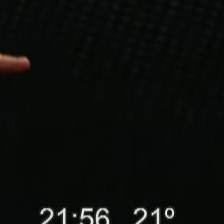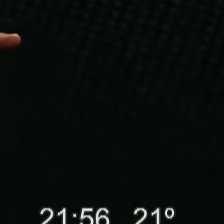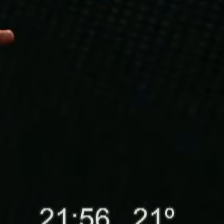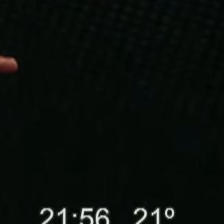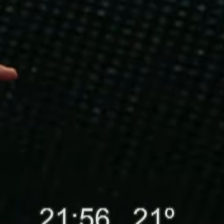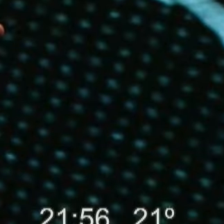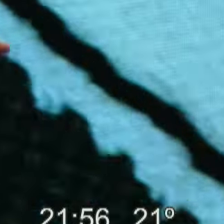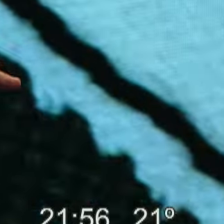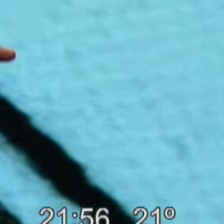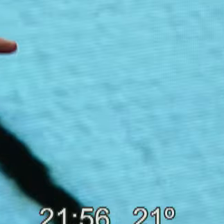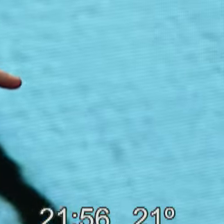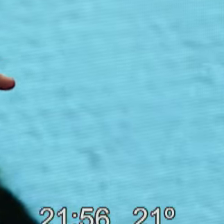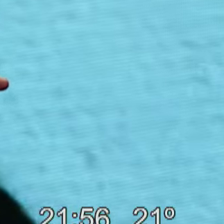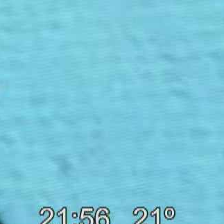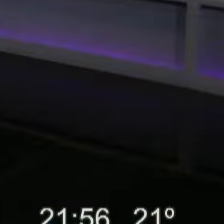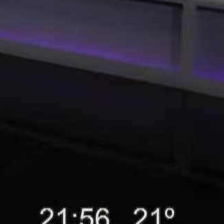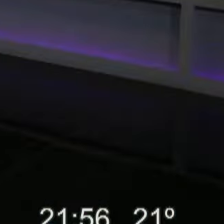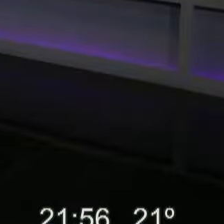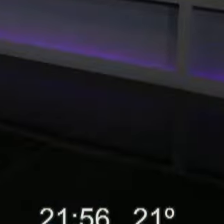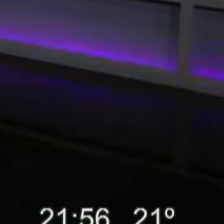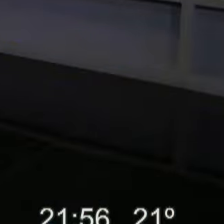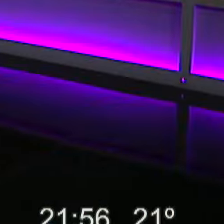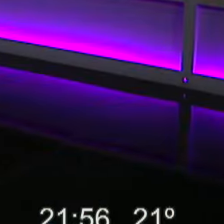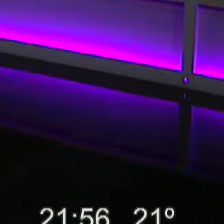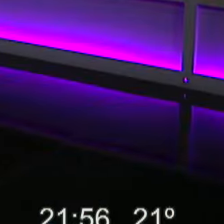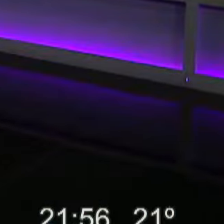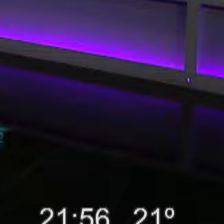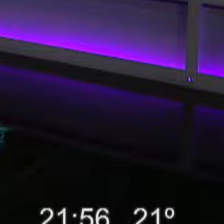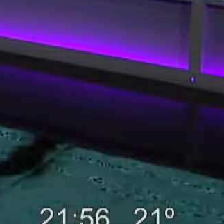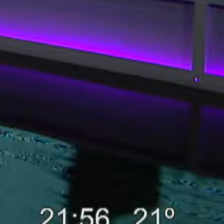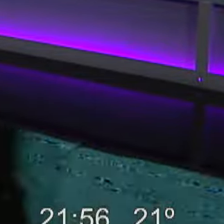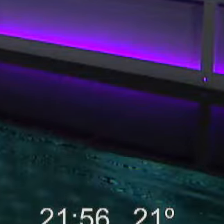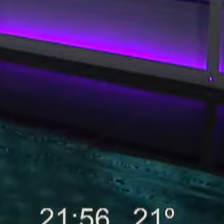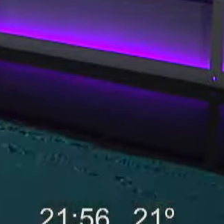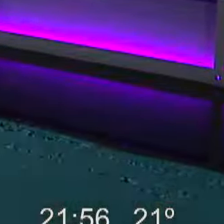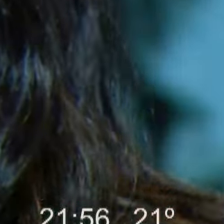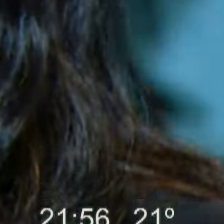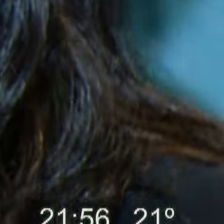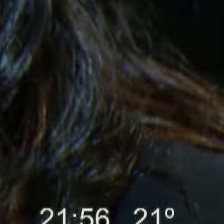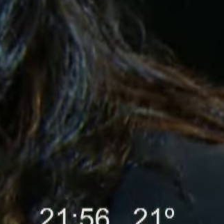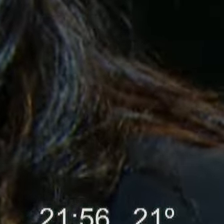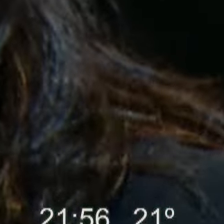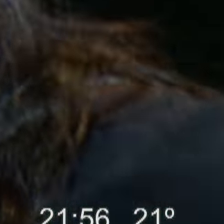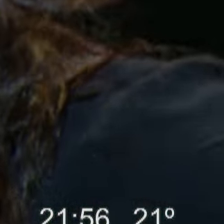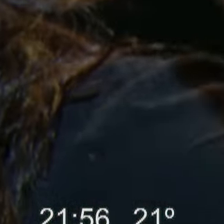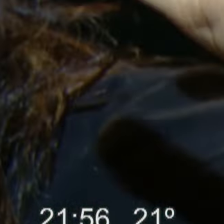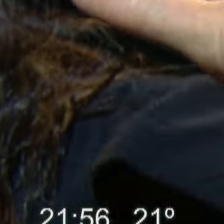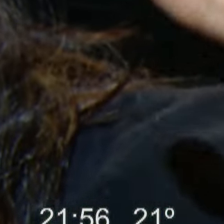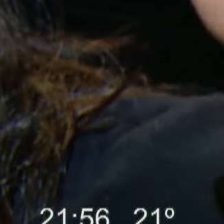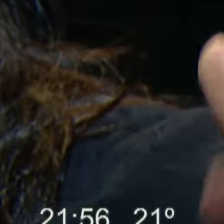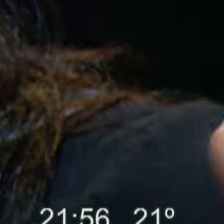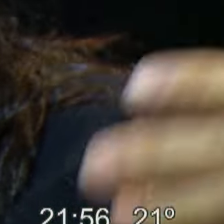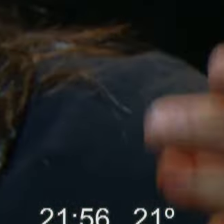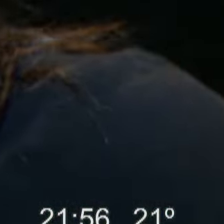tenerlo preso del tiempo hasta soltarlo en el habla. Así son las palabras. Son armas, son